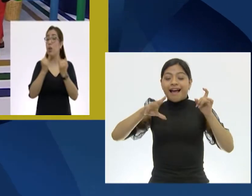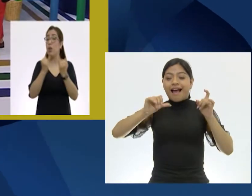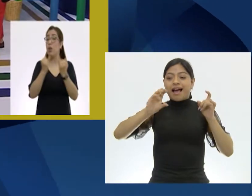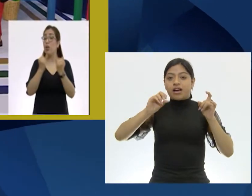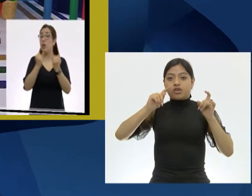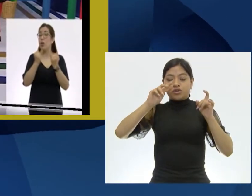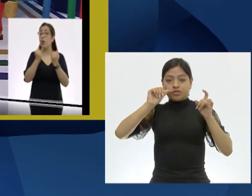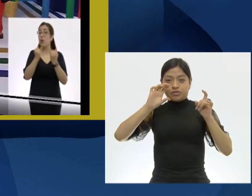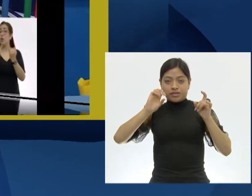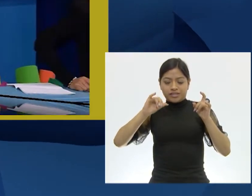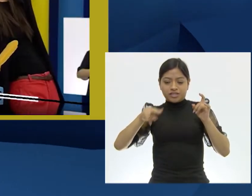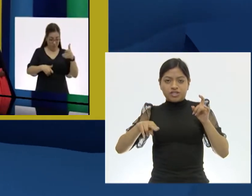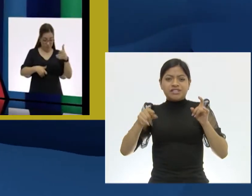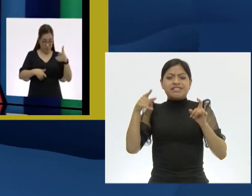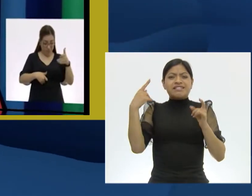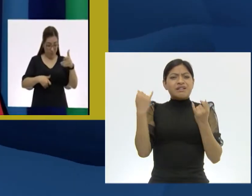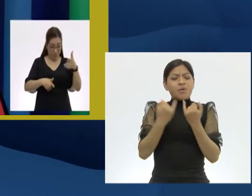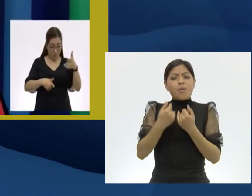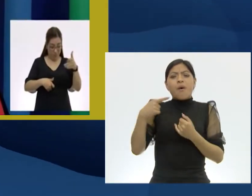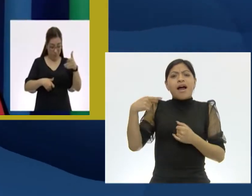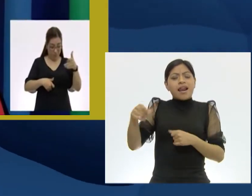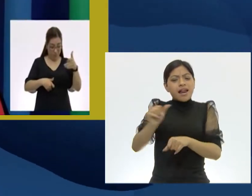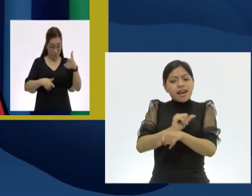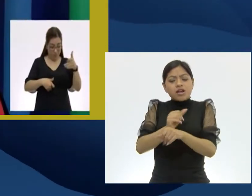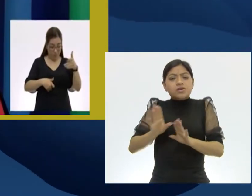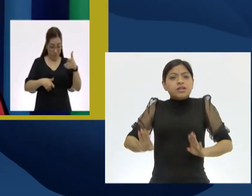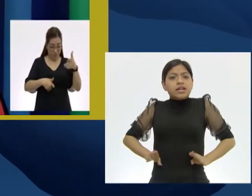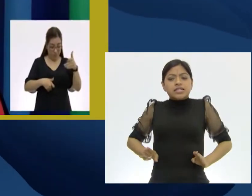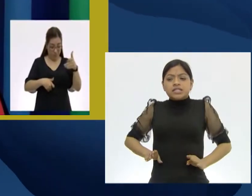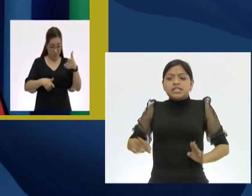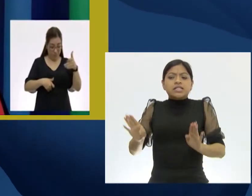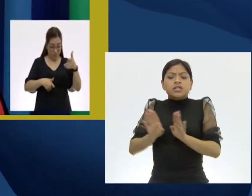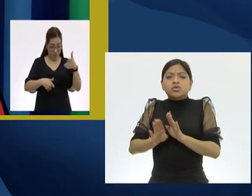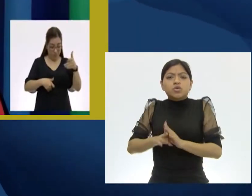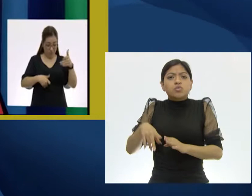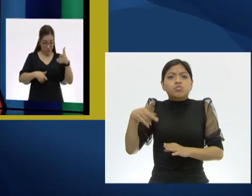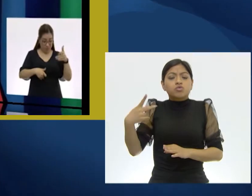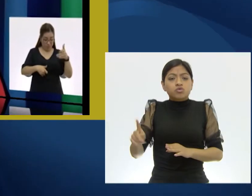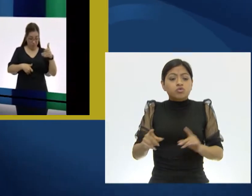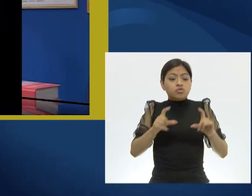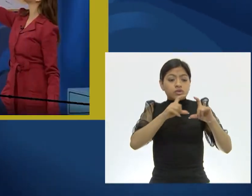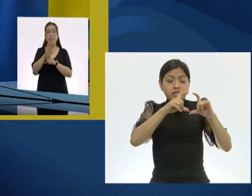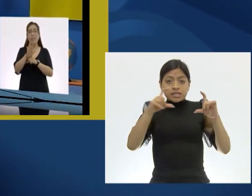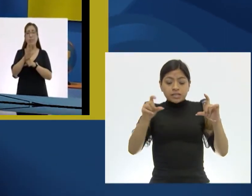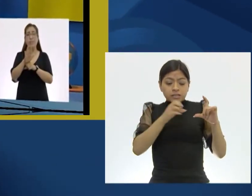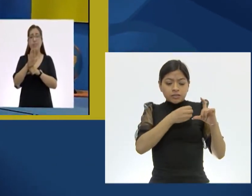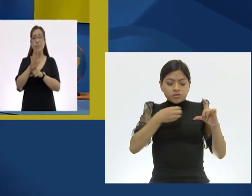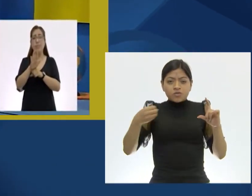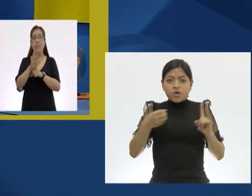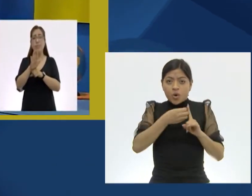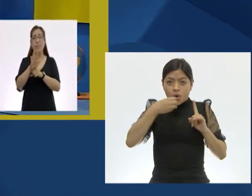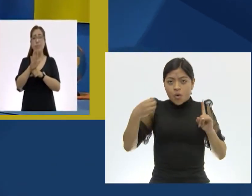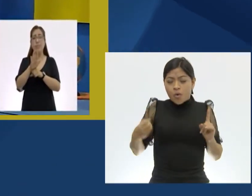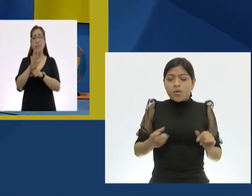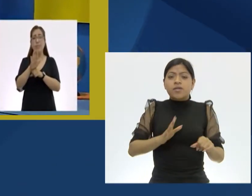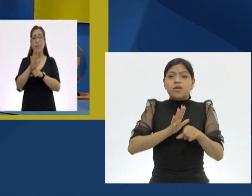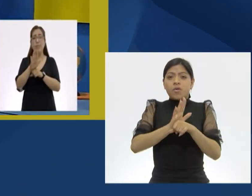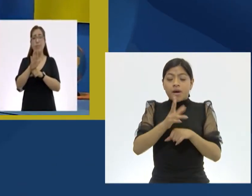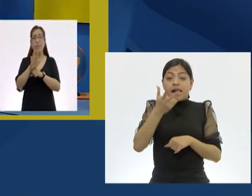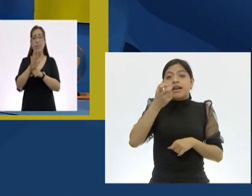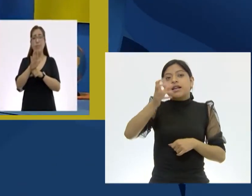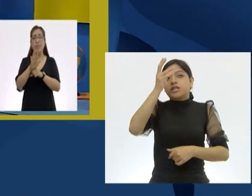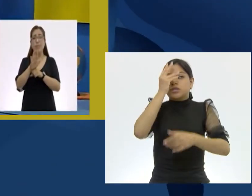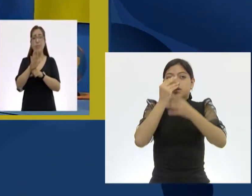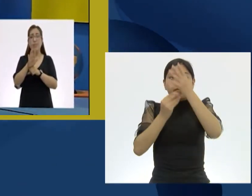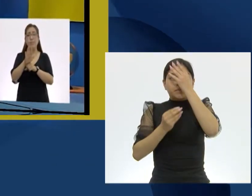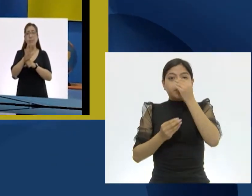un personaje, de cómo tenía que estar estructurado un guión. Exactamente, así es. Y bueno,